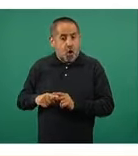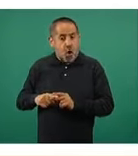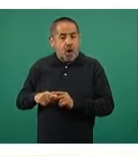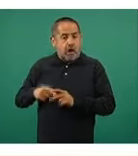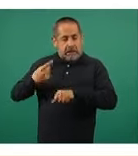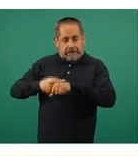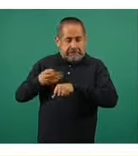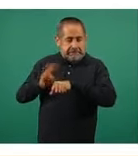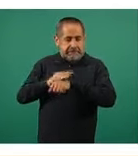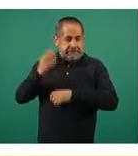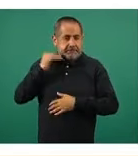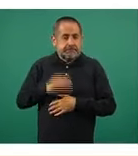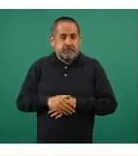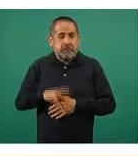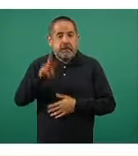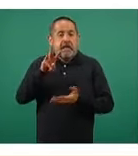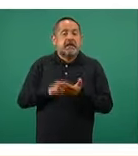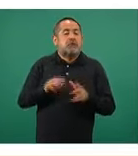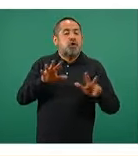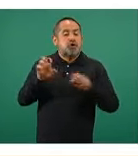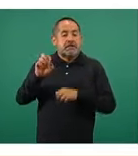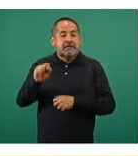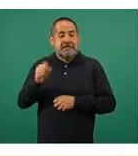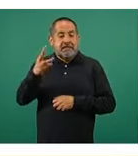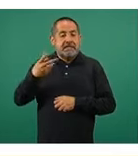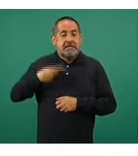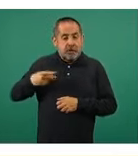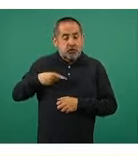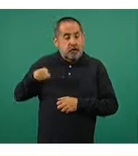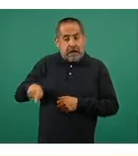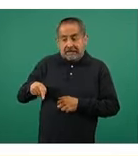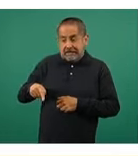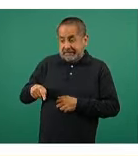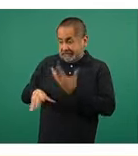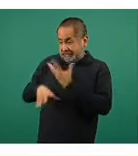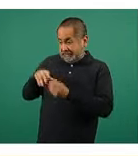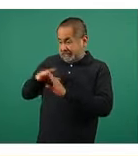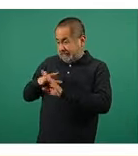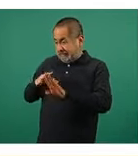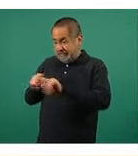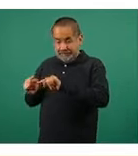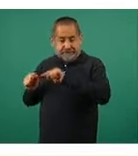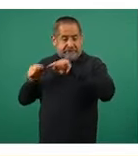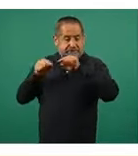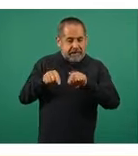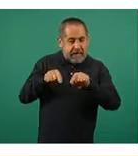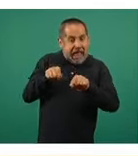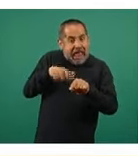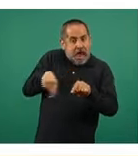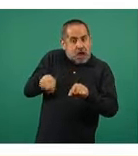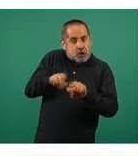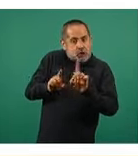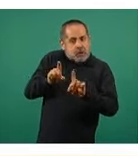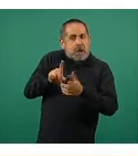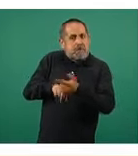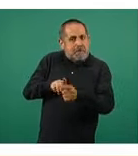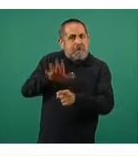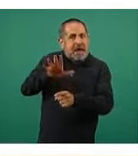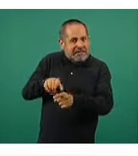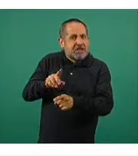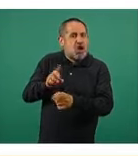un total de 3.863 personas migrantes en el país que se estudiaron bajo sospecha de COVID. Cuando hablamos